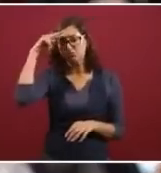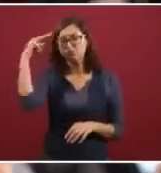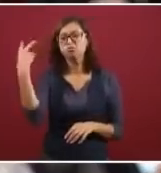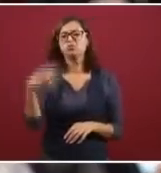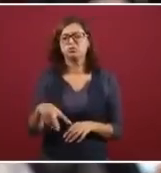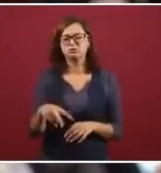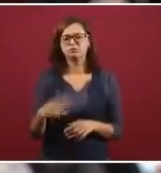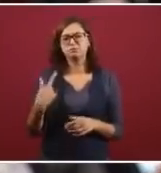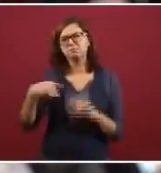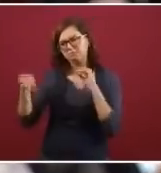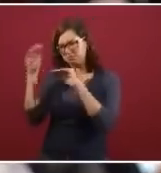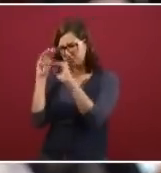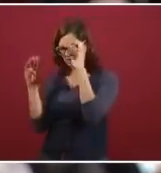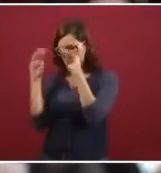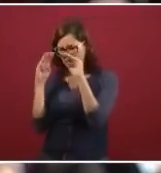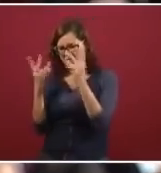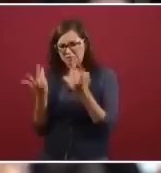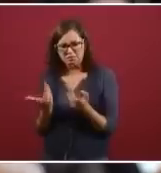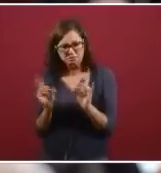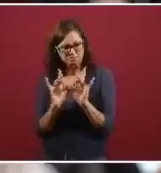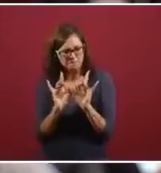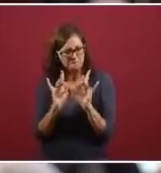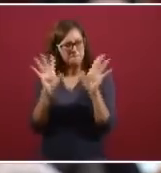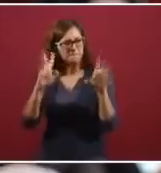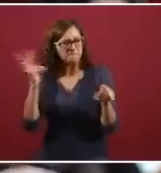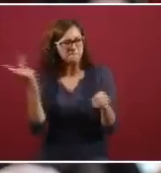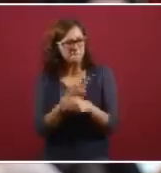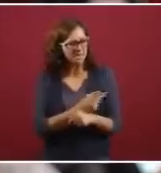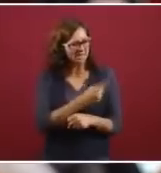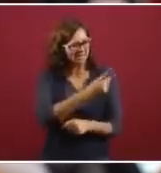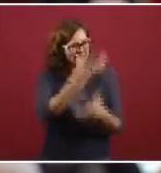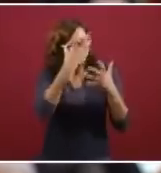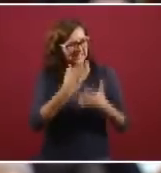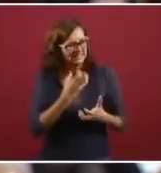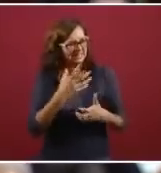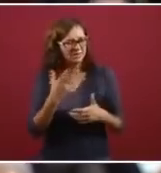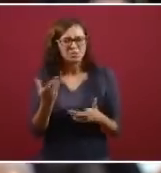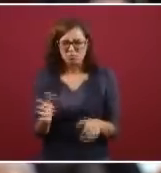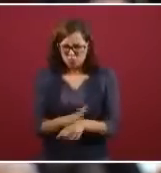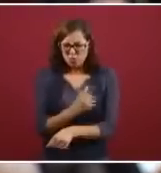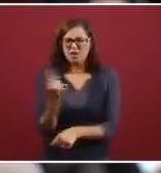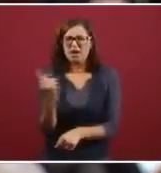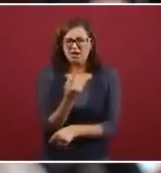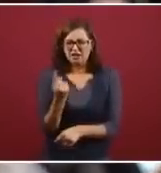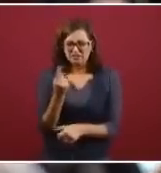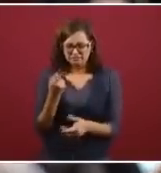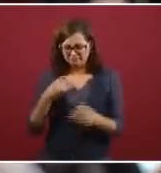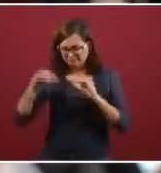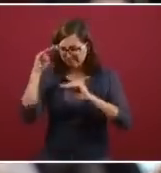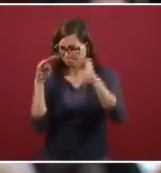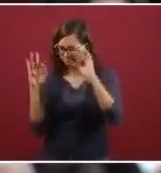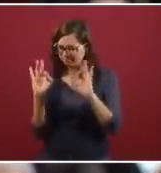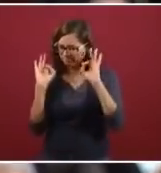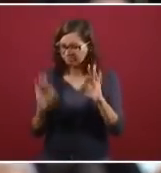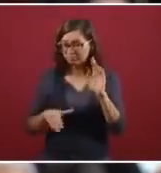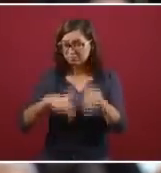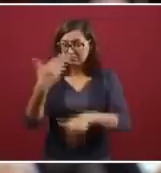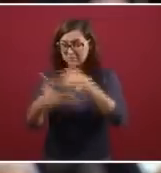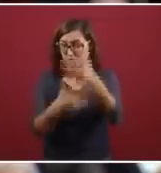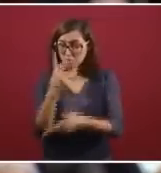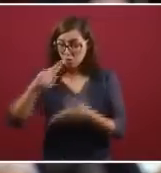un buen análisis de lo que hizo posible que ocurriera algo así para que no vuelva a ocurrir. Y yo pienso que uno de